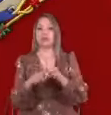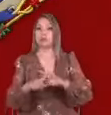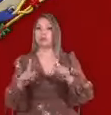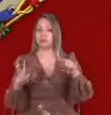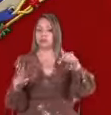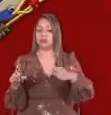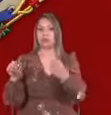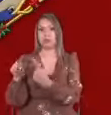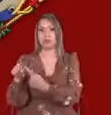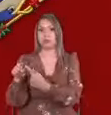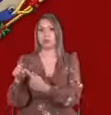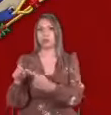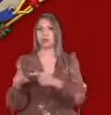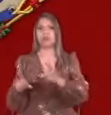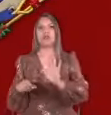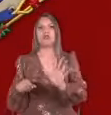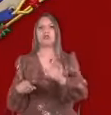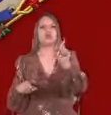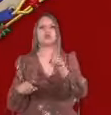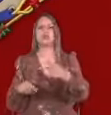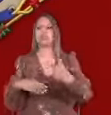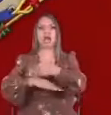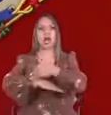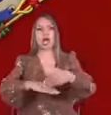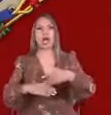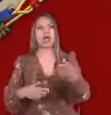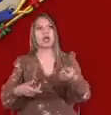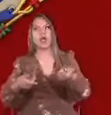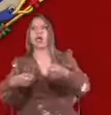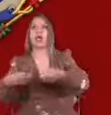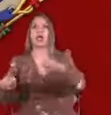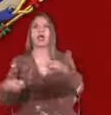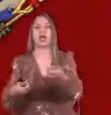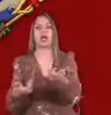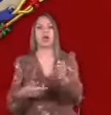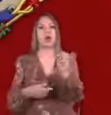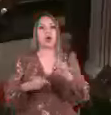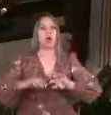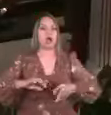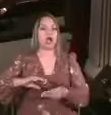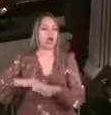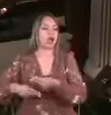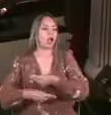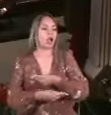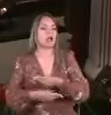ciudad dejará de ser un mercado que esconde problemas tan complejos como el microtráfico.